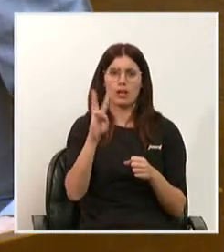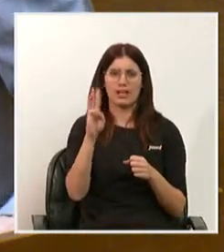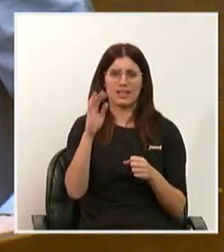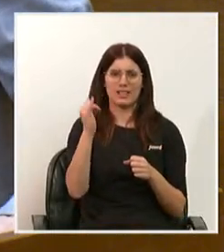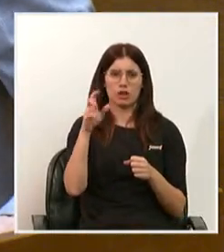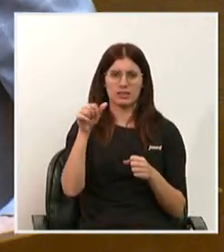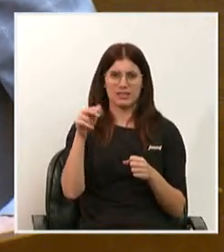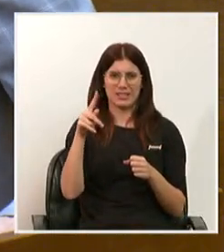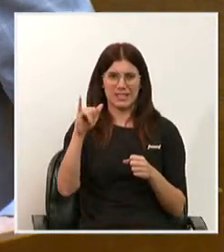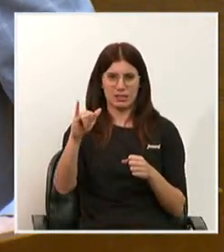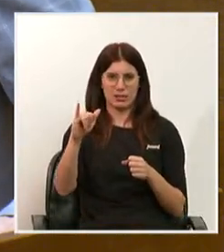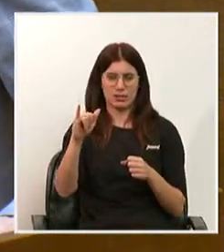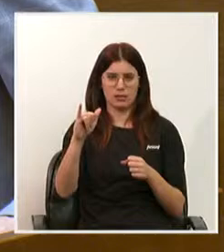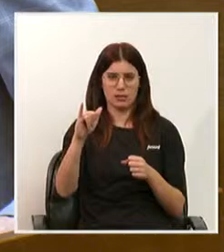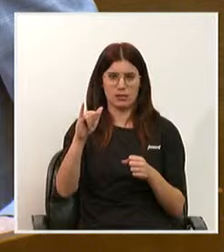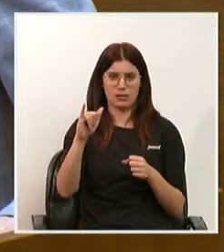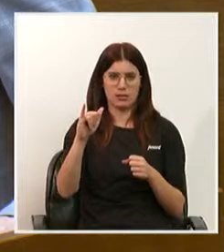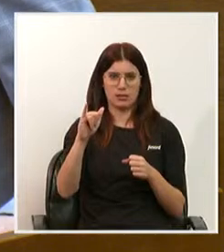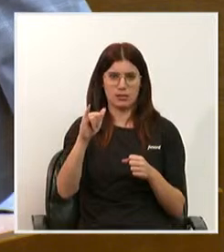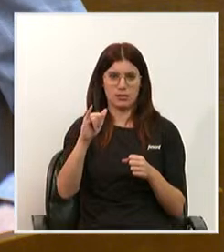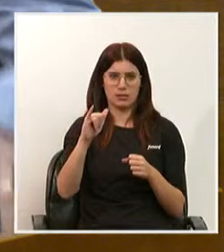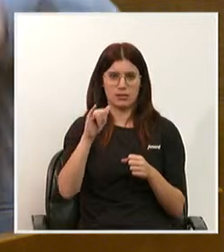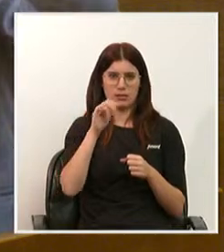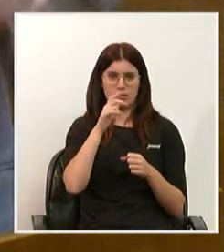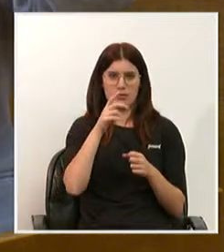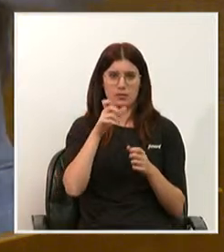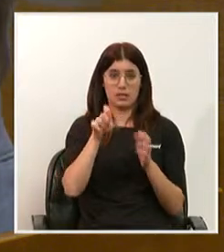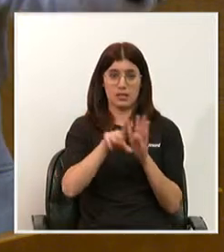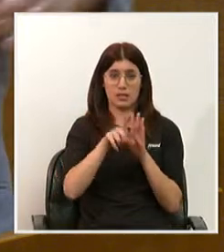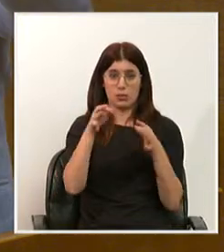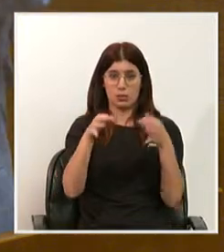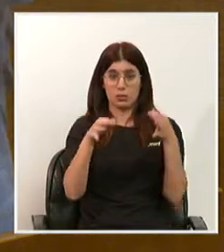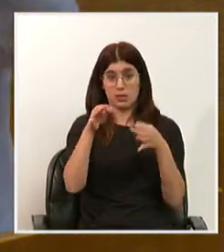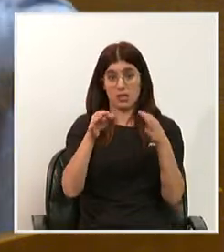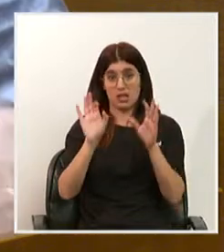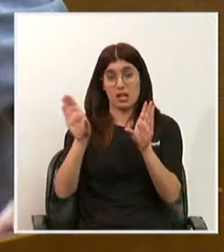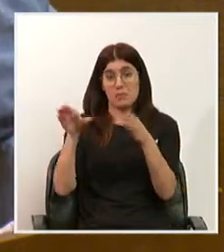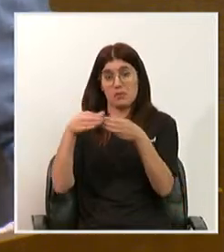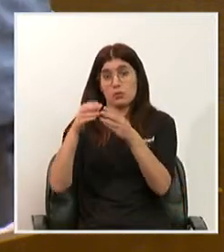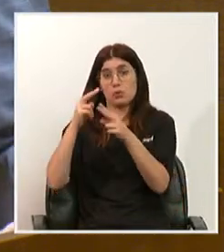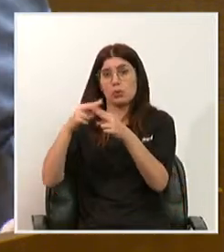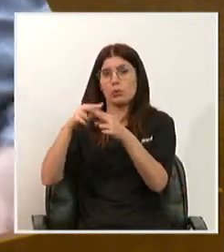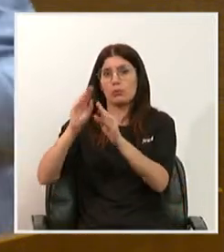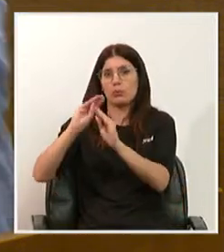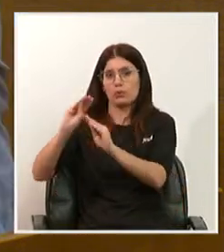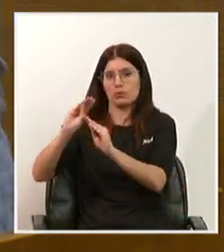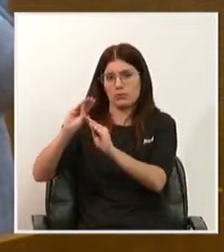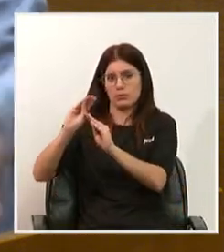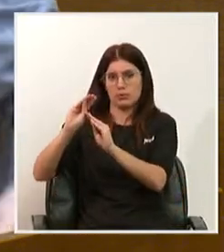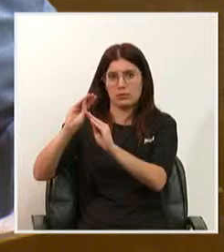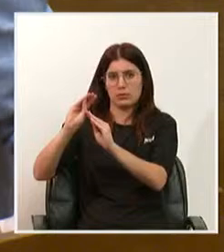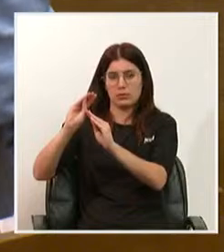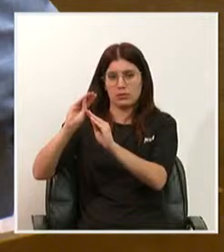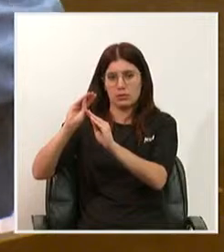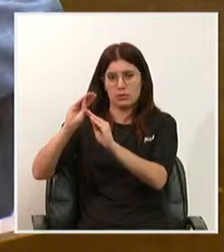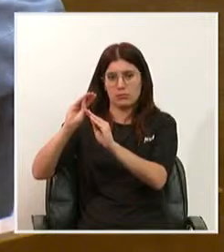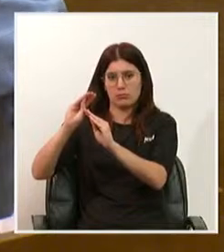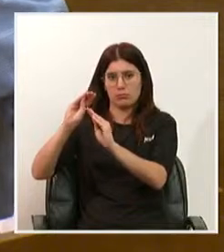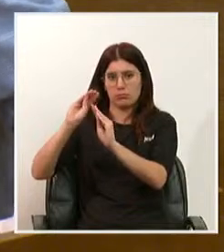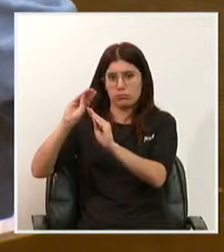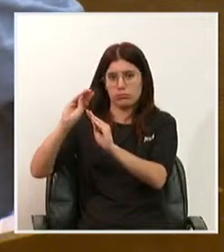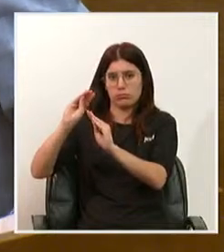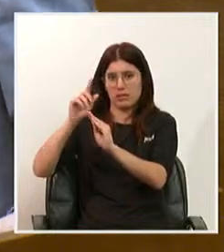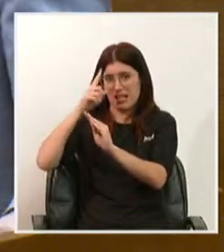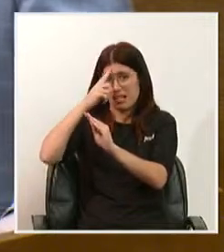wski ley y Justicia un partido polaco que creo que simpatiza con